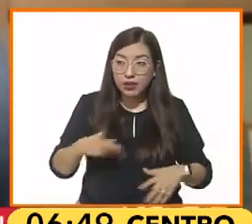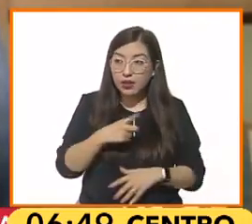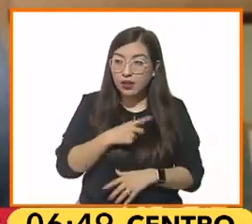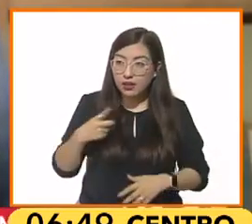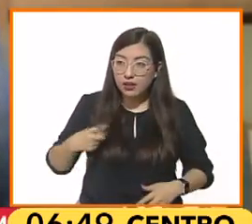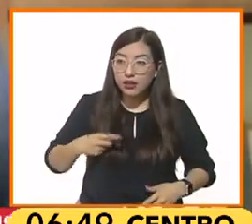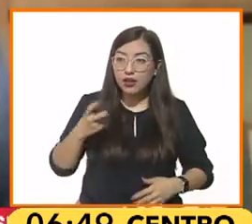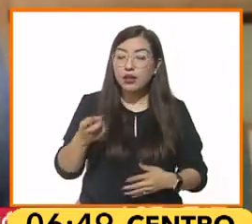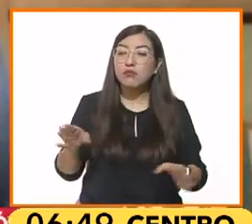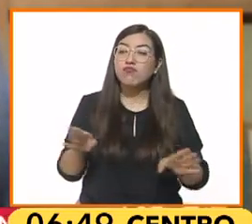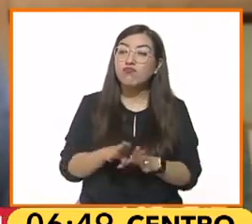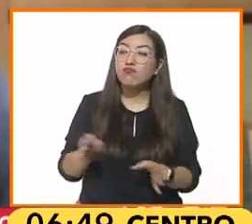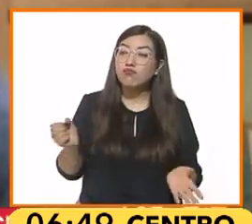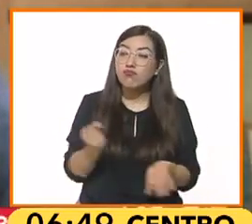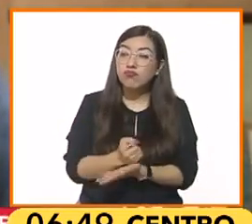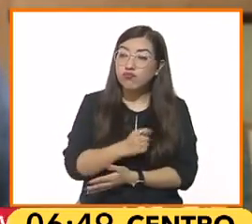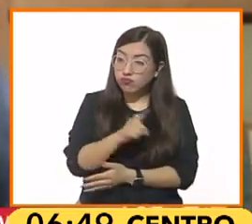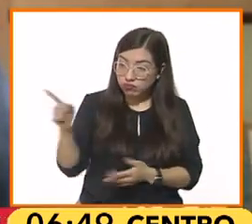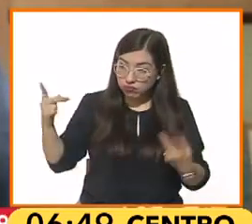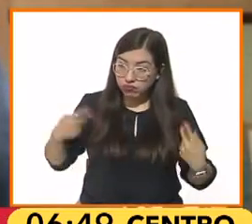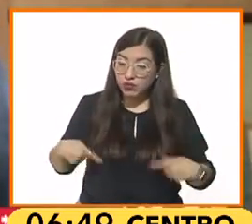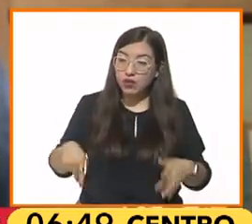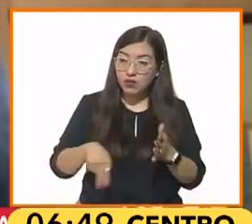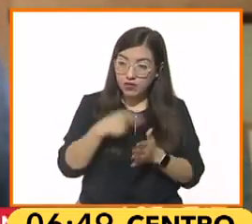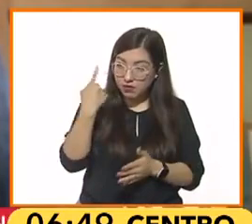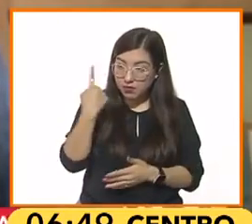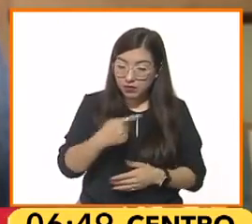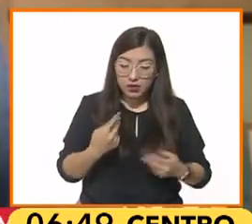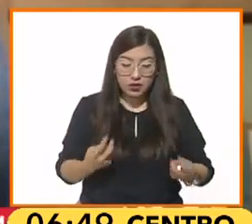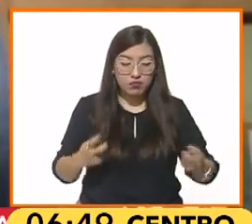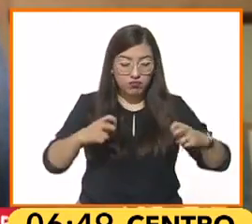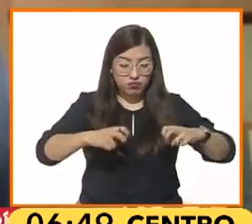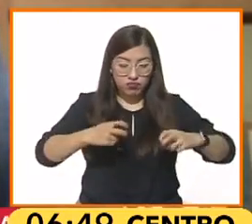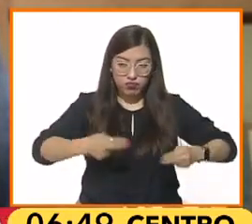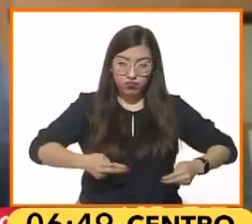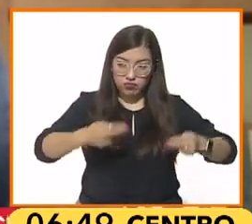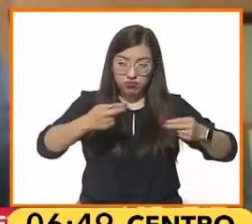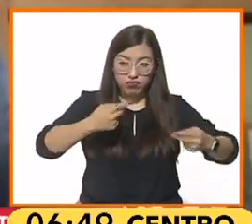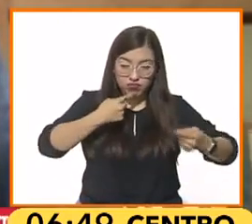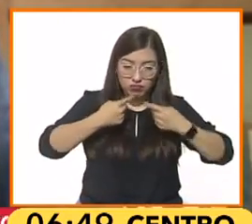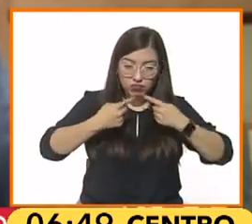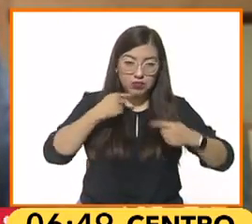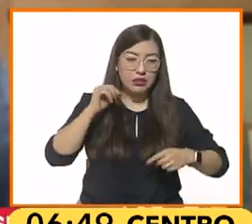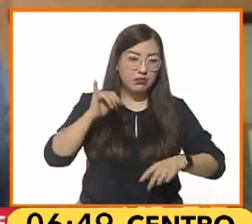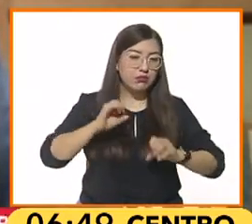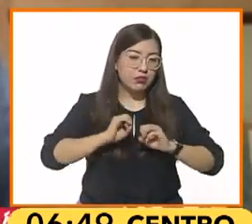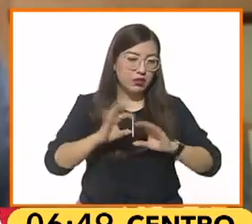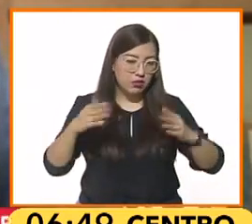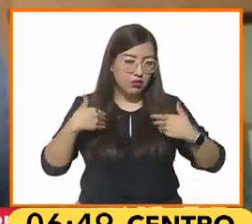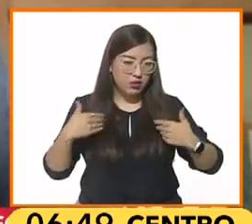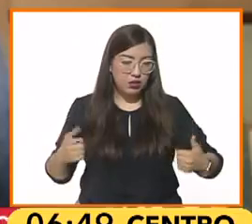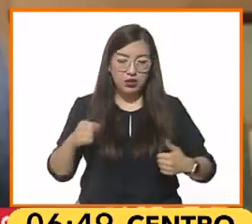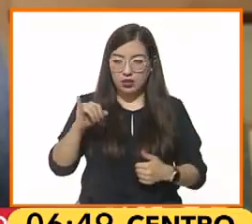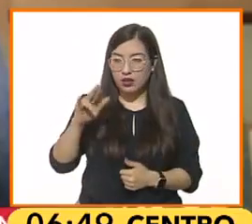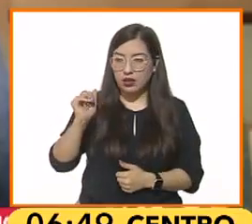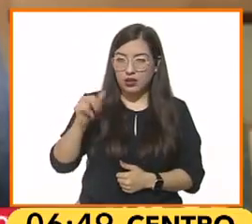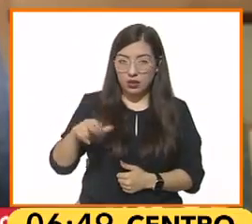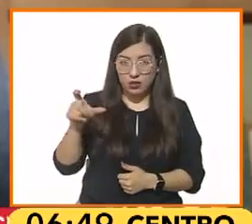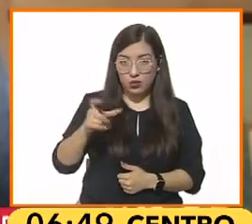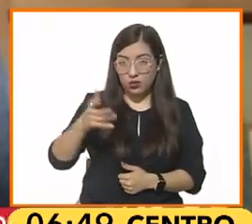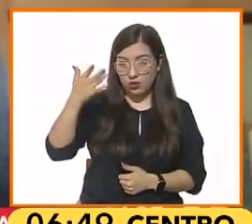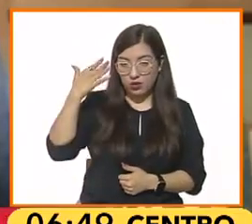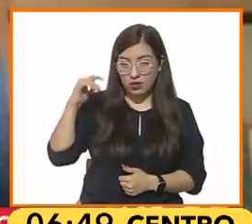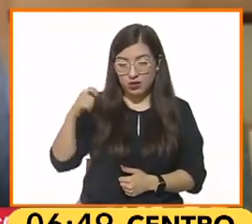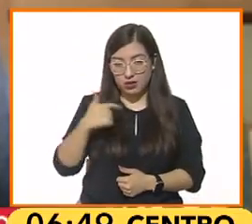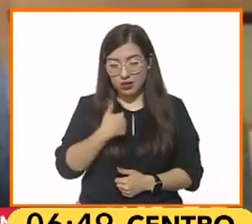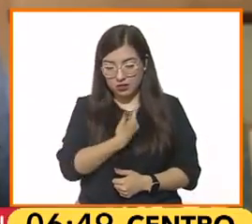es una forma de presionar a los iraníes para ir a la mesa de negociaciones. Aunque claro, pues entendiendo a los iraníes, cuando Donald Trump fue el